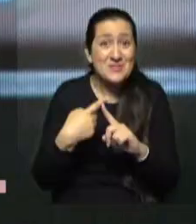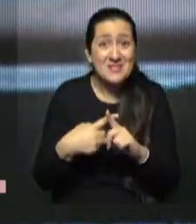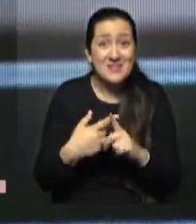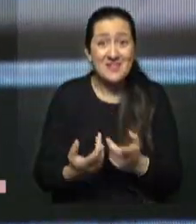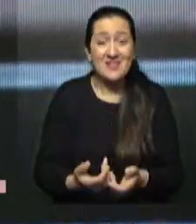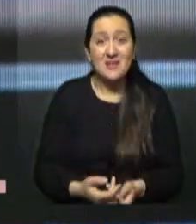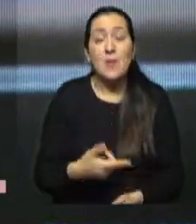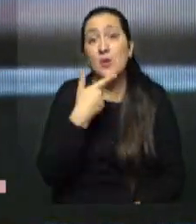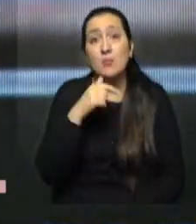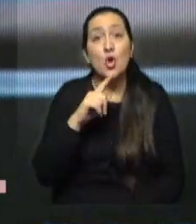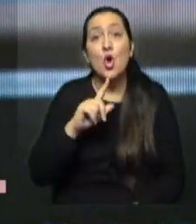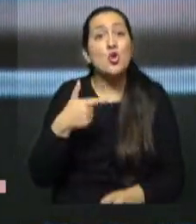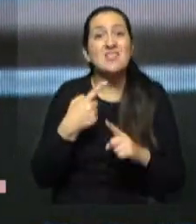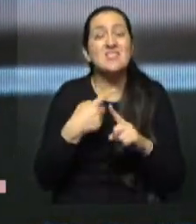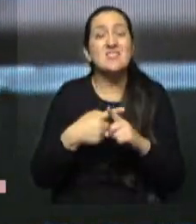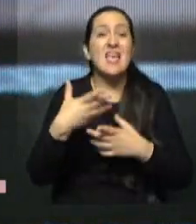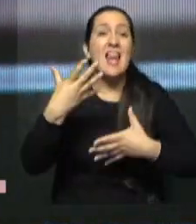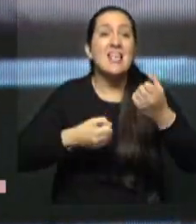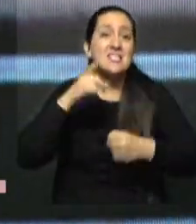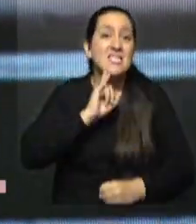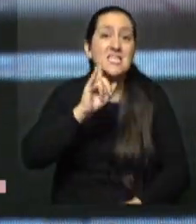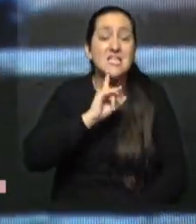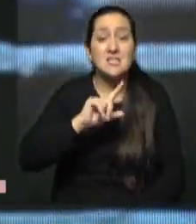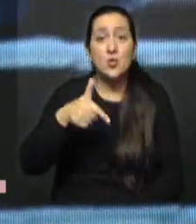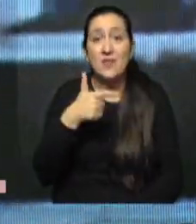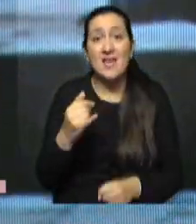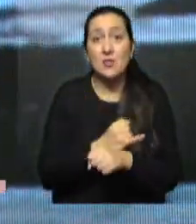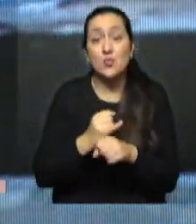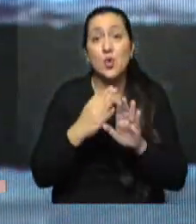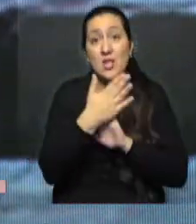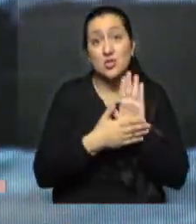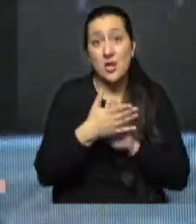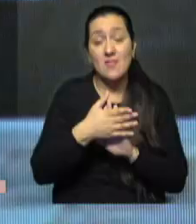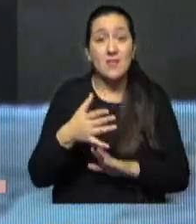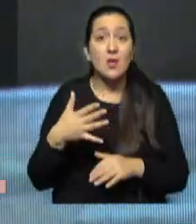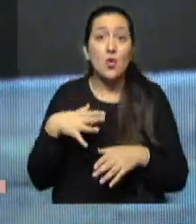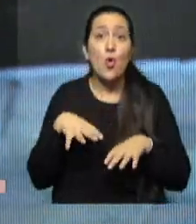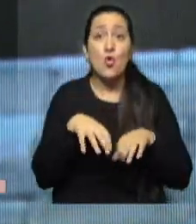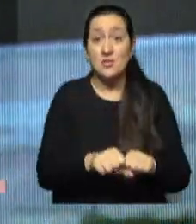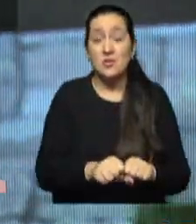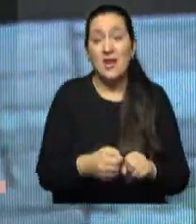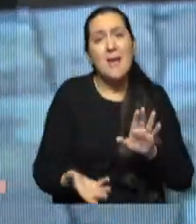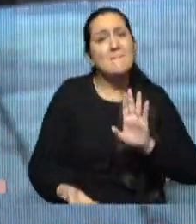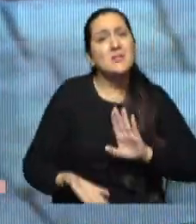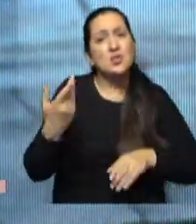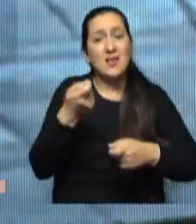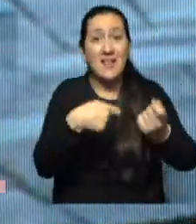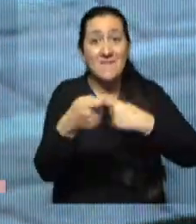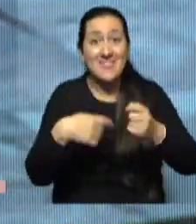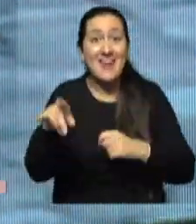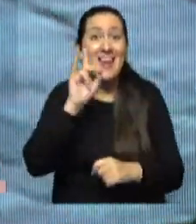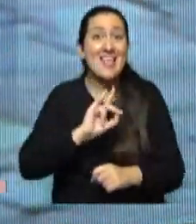no existiría lechería en el Uruguay Si no existiera instituto de organización el 50% de los remitentes de leche conaprole